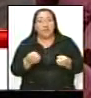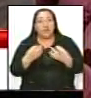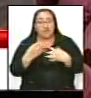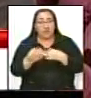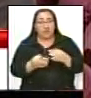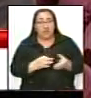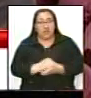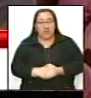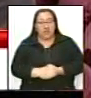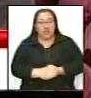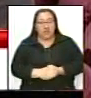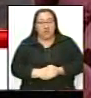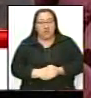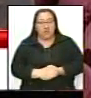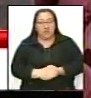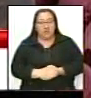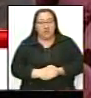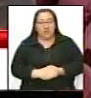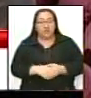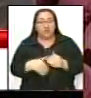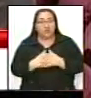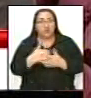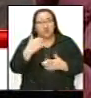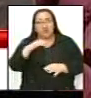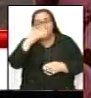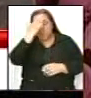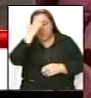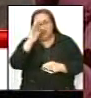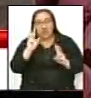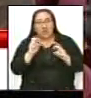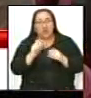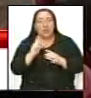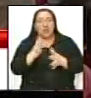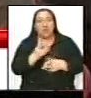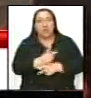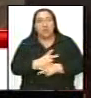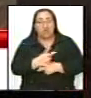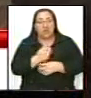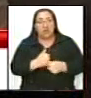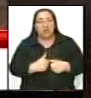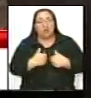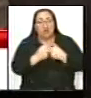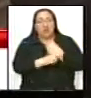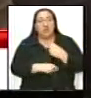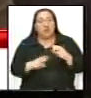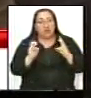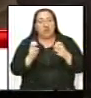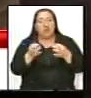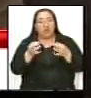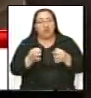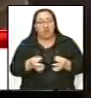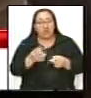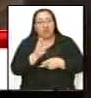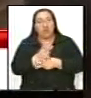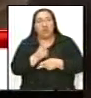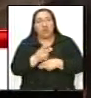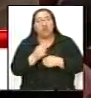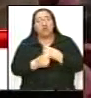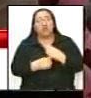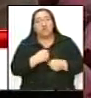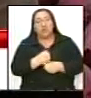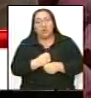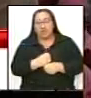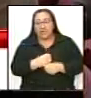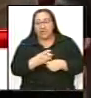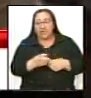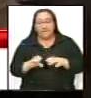esclarezca. Y como todos lo saben, el tema de inseguridad que vive el país, eso es un tema que se ha descuidado durante estos años. Se